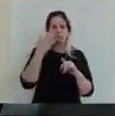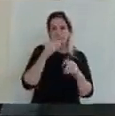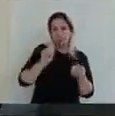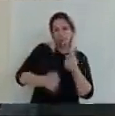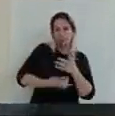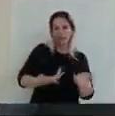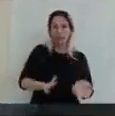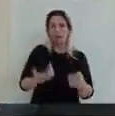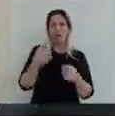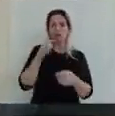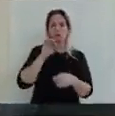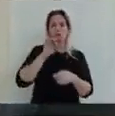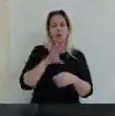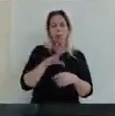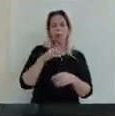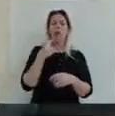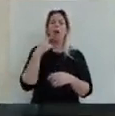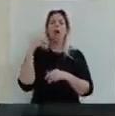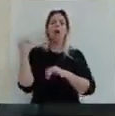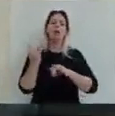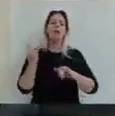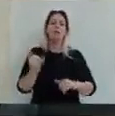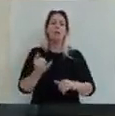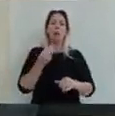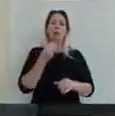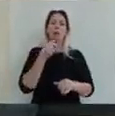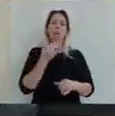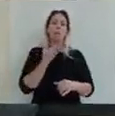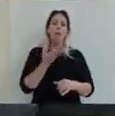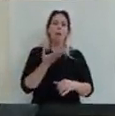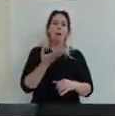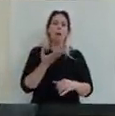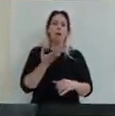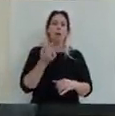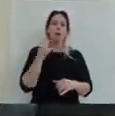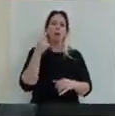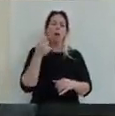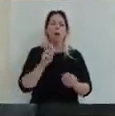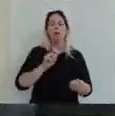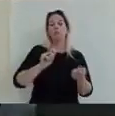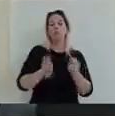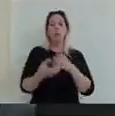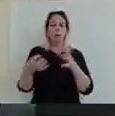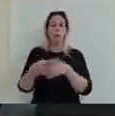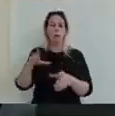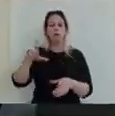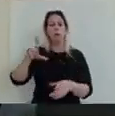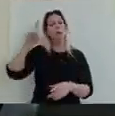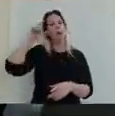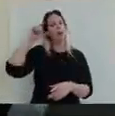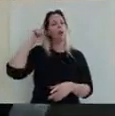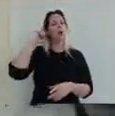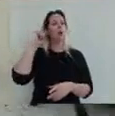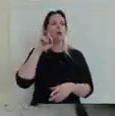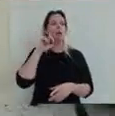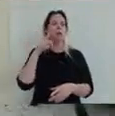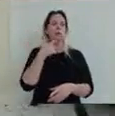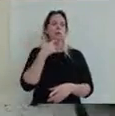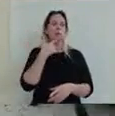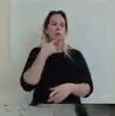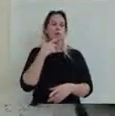de Legislación. No se está aprobando nada. Lo que se está haciendo es pasando a una Comisión de Legislación para que lo evalúe. Concejal